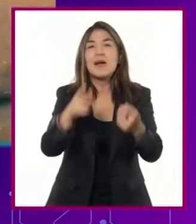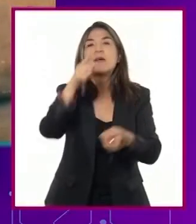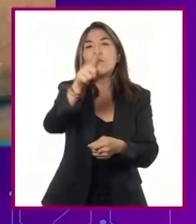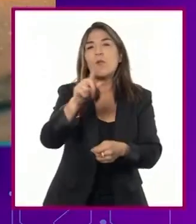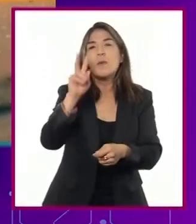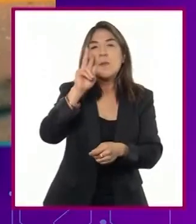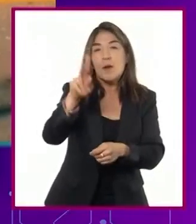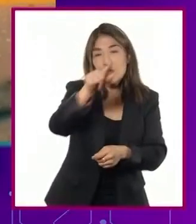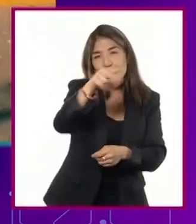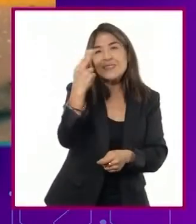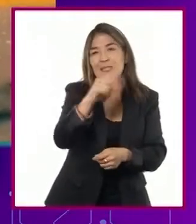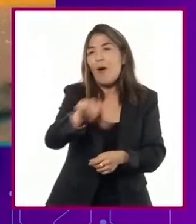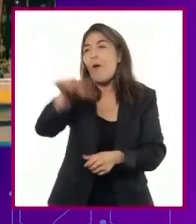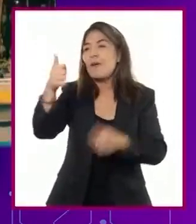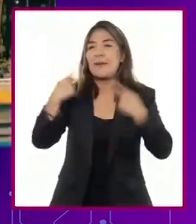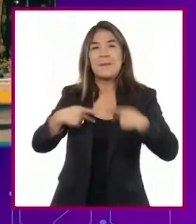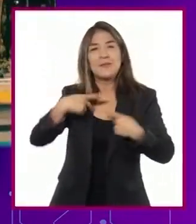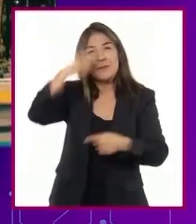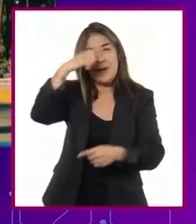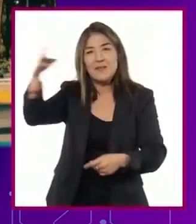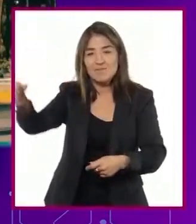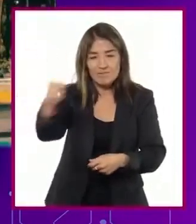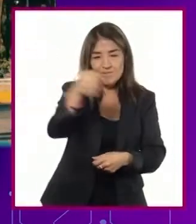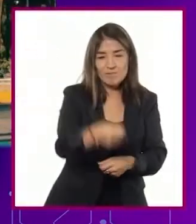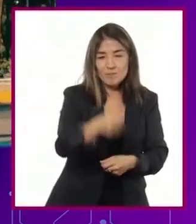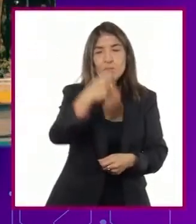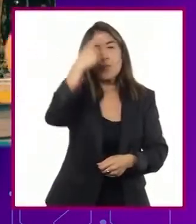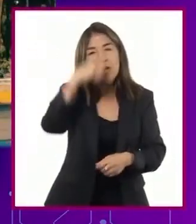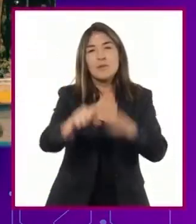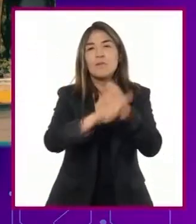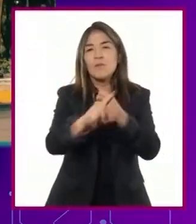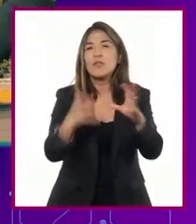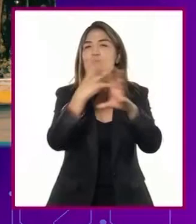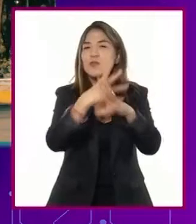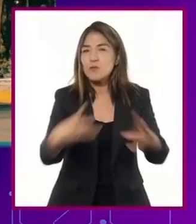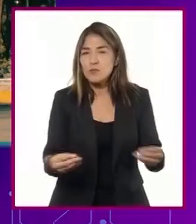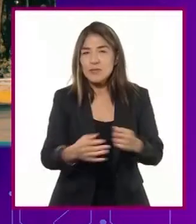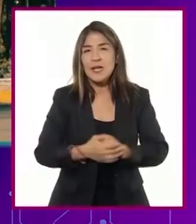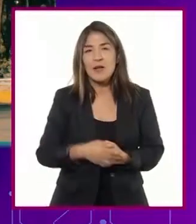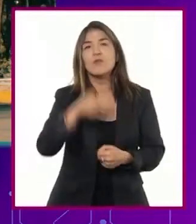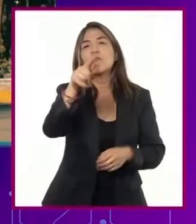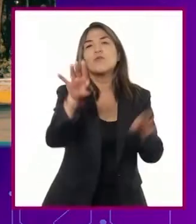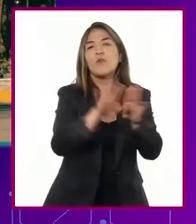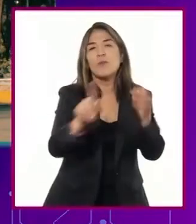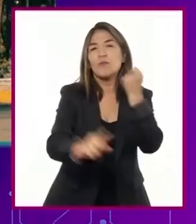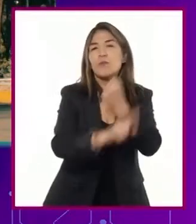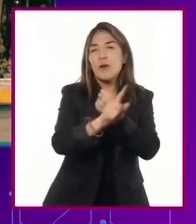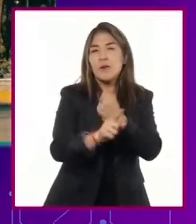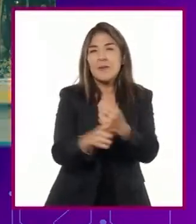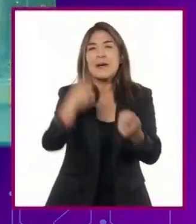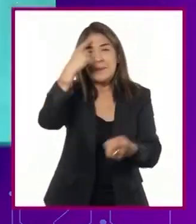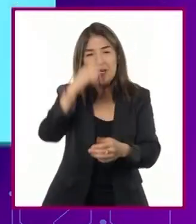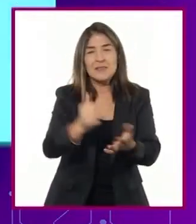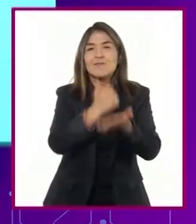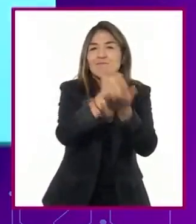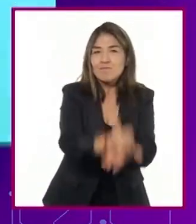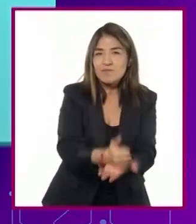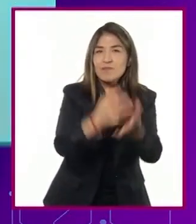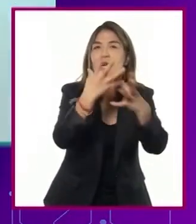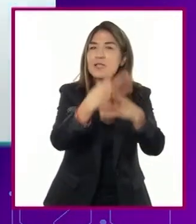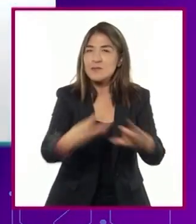un tercero para solucionarlas? ¿En qué casos has mediado para que otros resuelvan un conflicto?